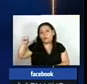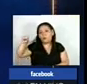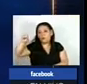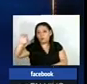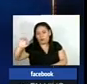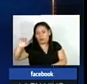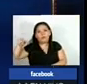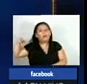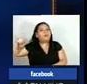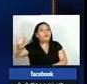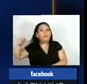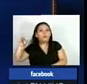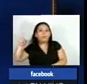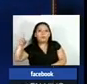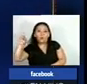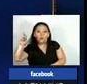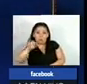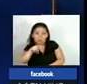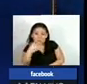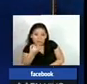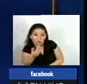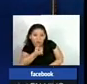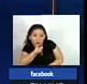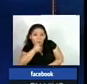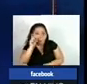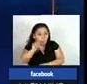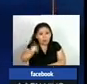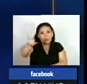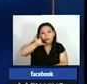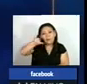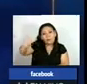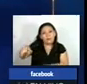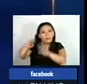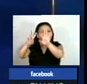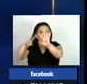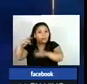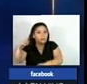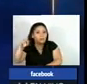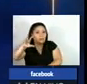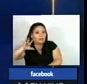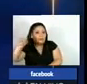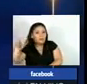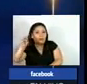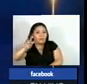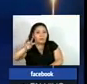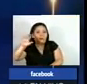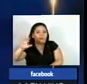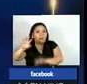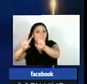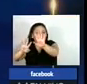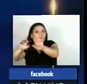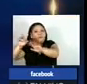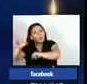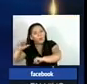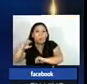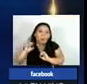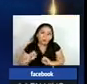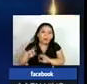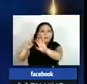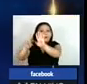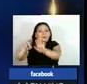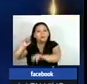Palacios. Cualquier información usted puede contactarse al 7031-2598 o al